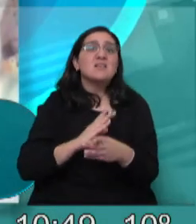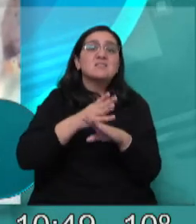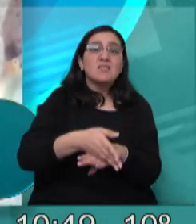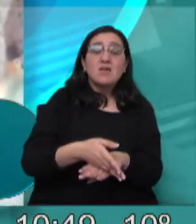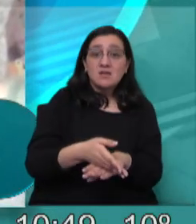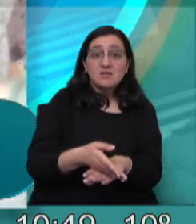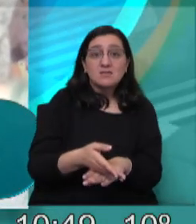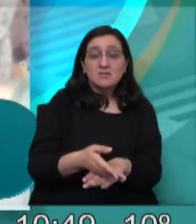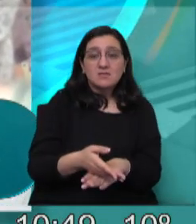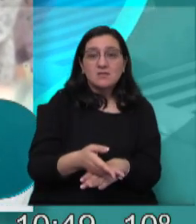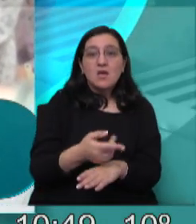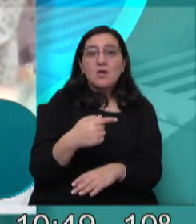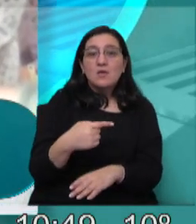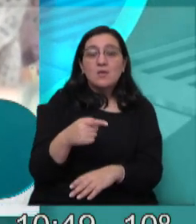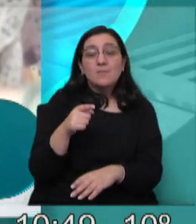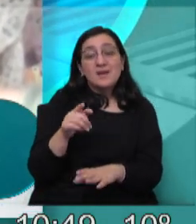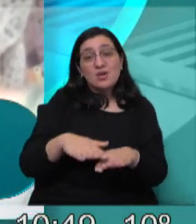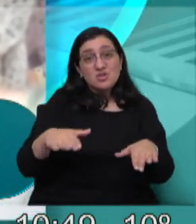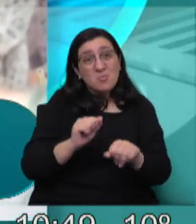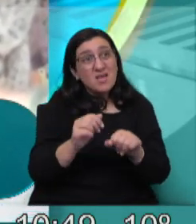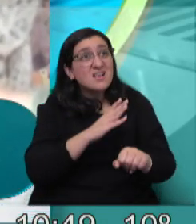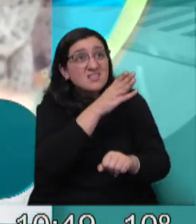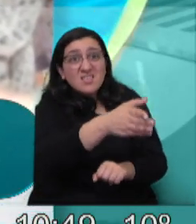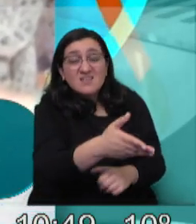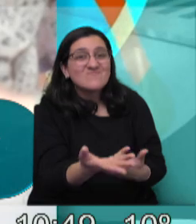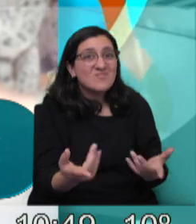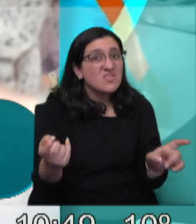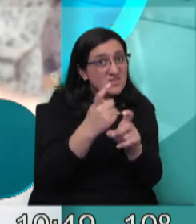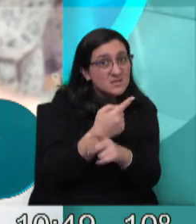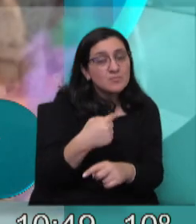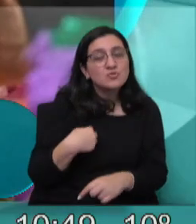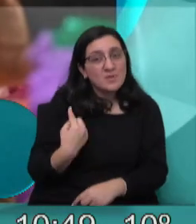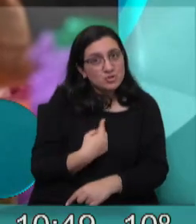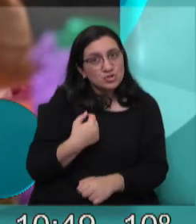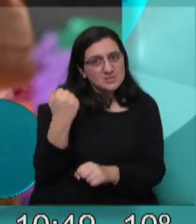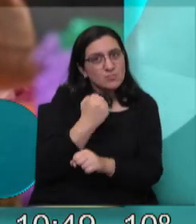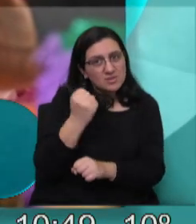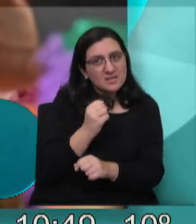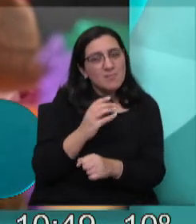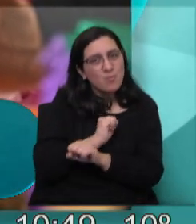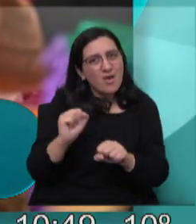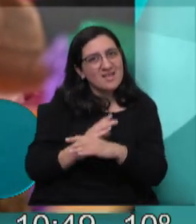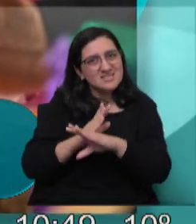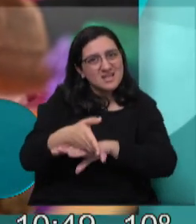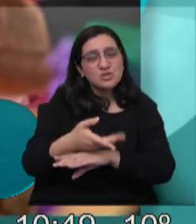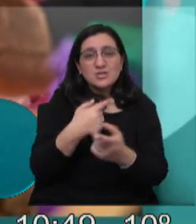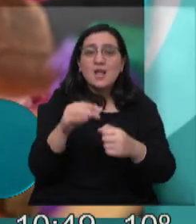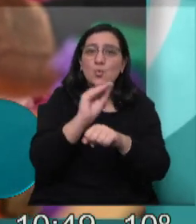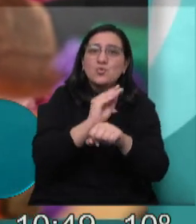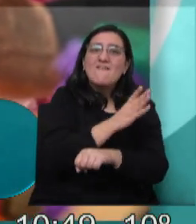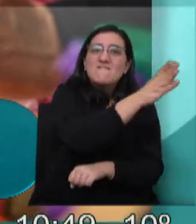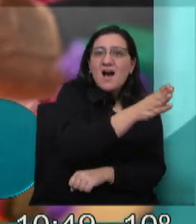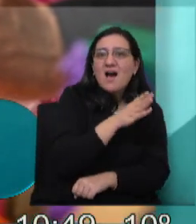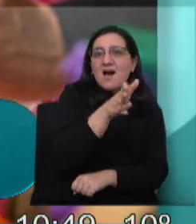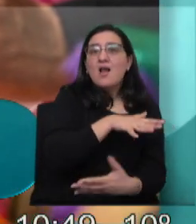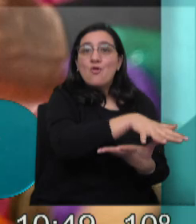acceder... O para nosotros, ellos acceder. Exactamente. Para nosotros es re importante. Por otro lado, que la cultura vaya a los barrios, que la cultura esté en